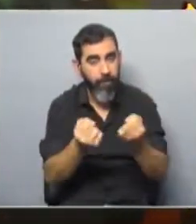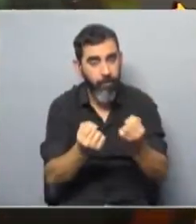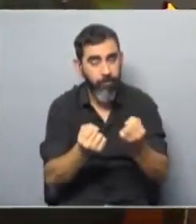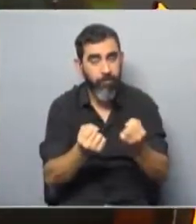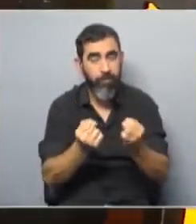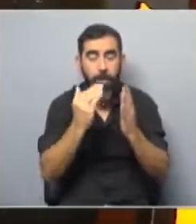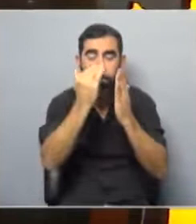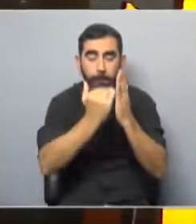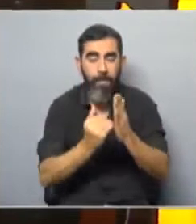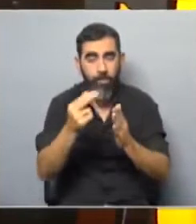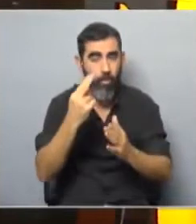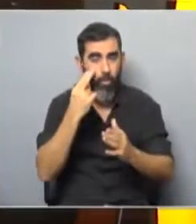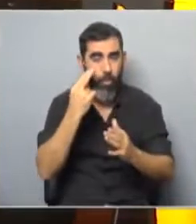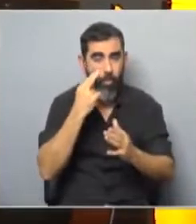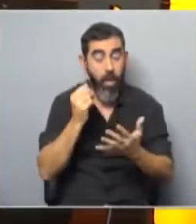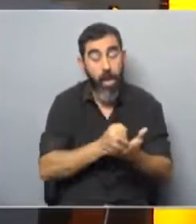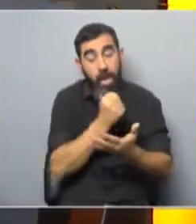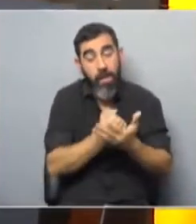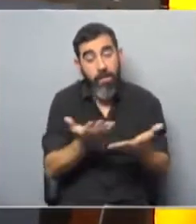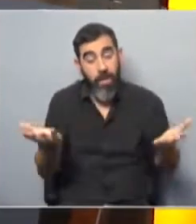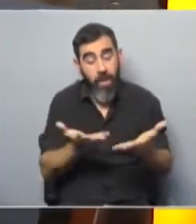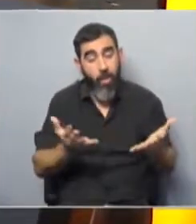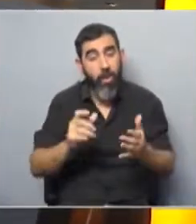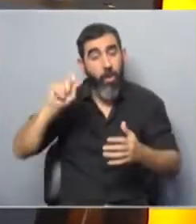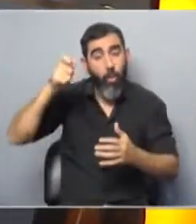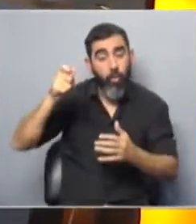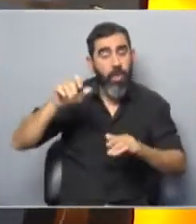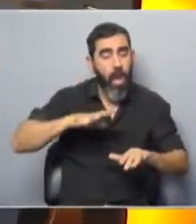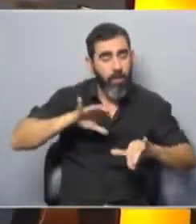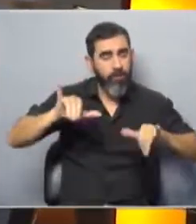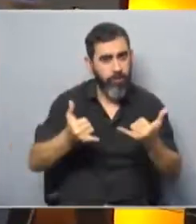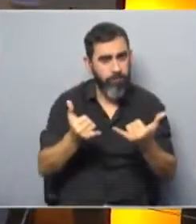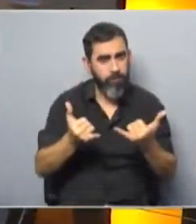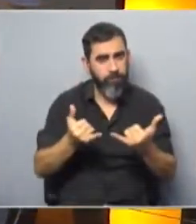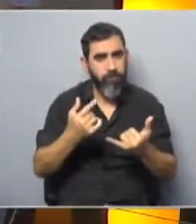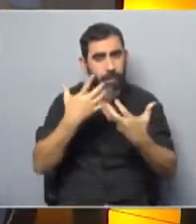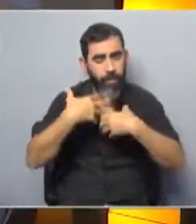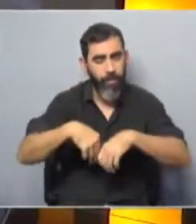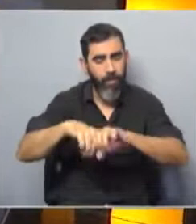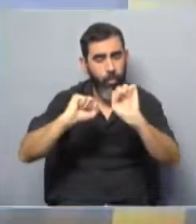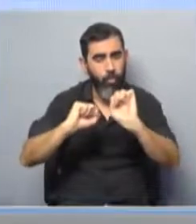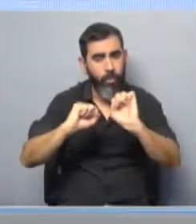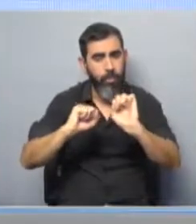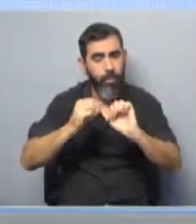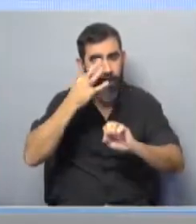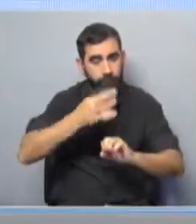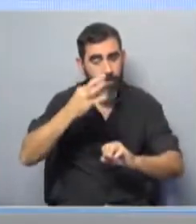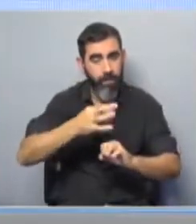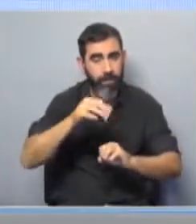para mitigar esa problemática, y hasta ahora estamos con UTE, ya tenemos identificado el ciclo larval en